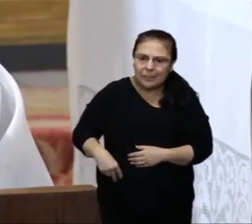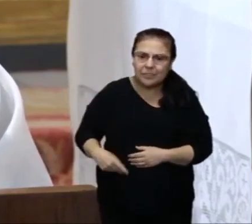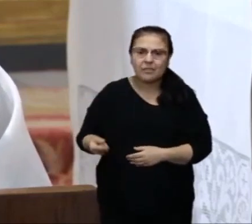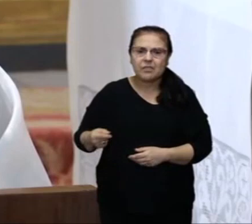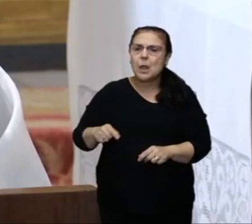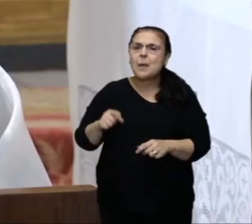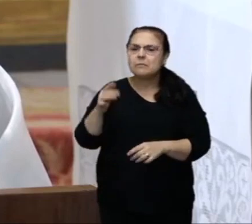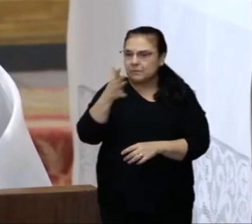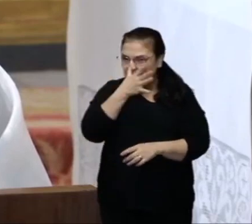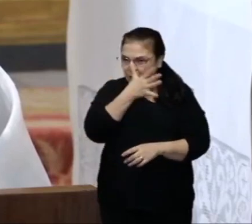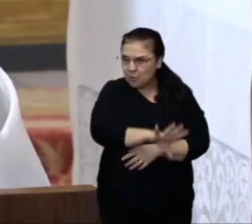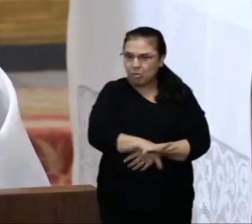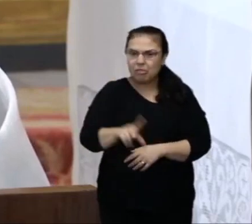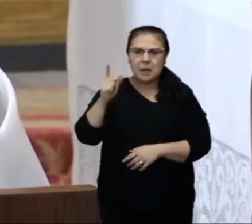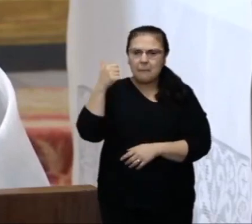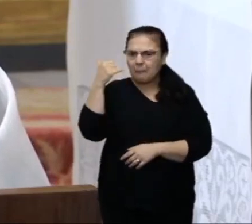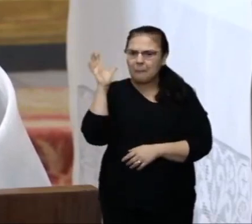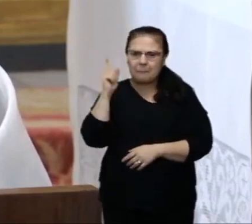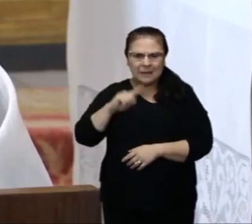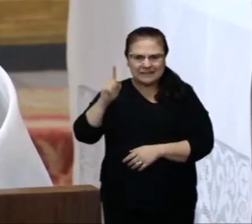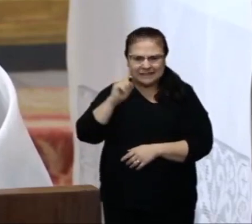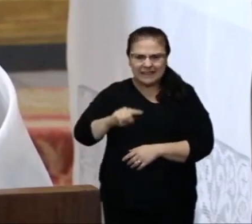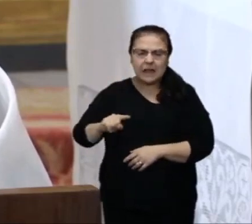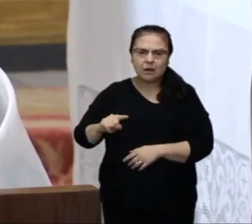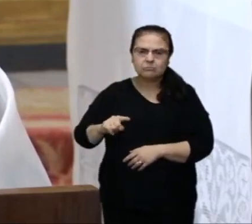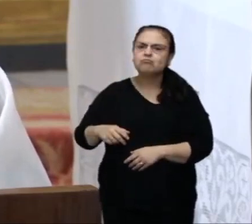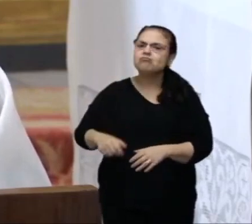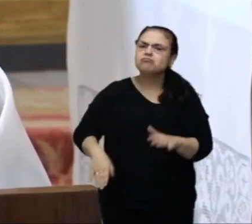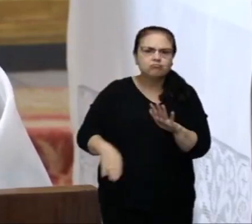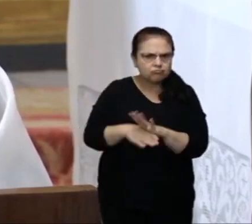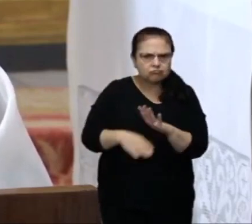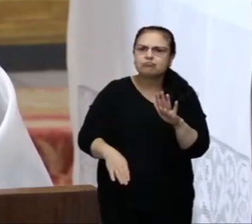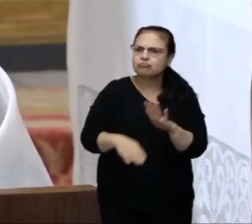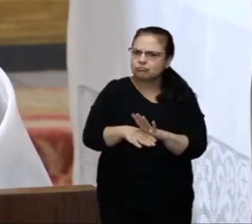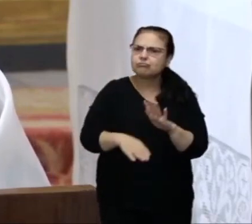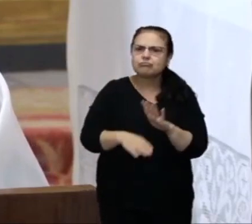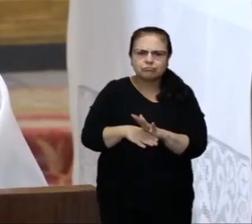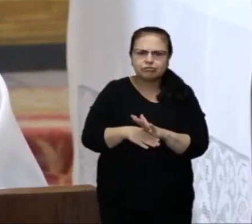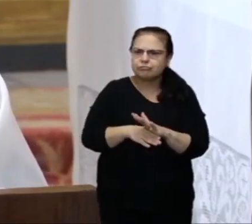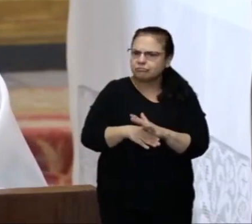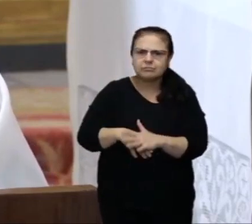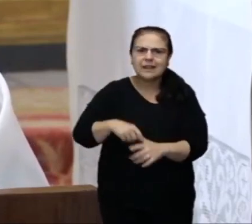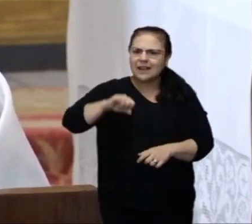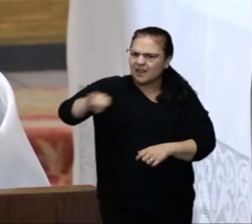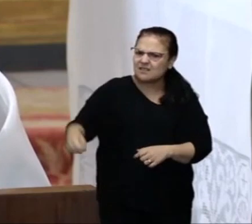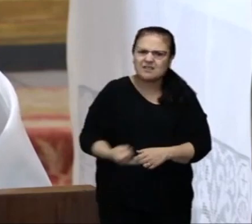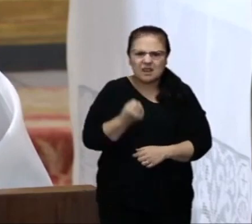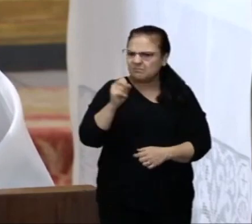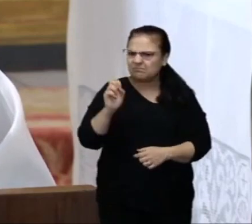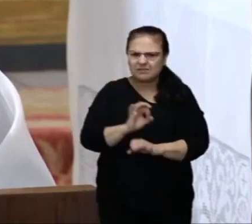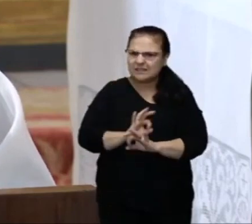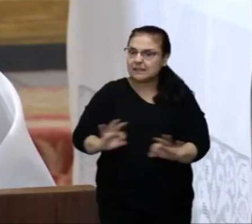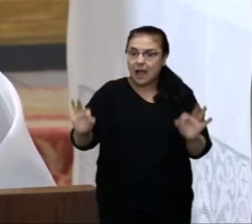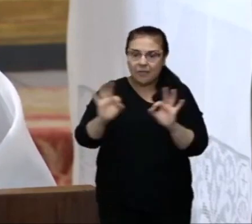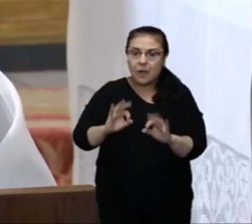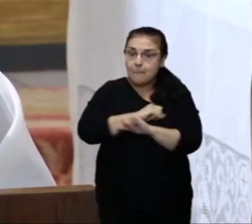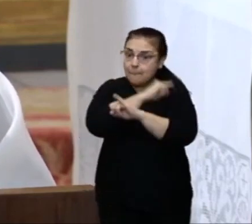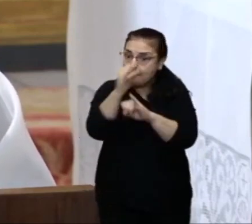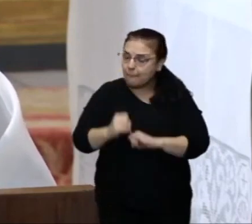las mentiras, una y otra vez, sin cansancio, sin hartarnos, sin perder la